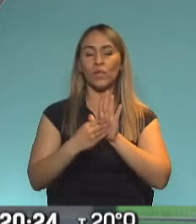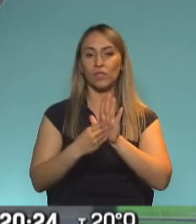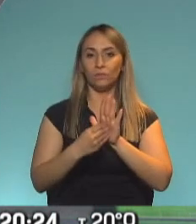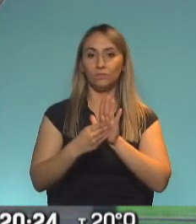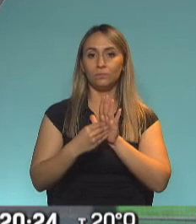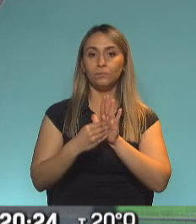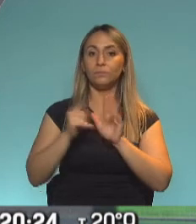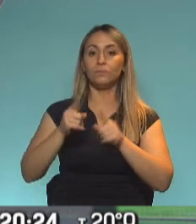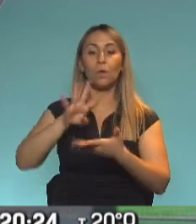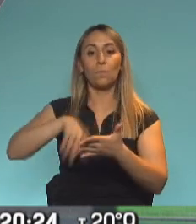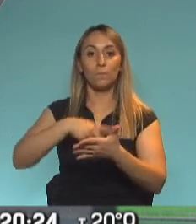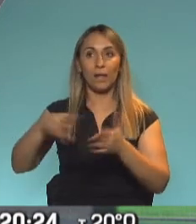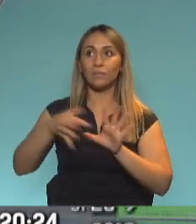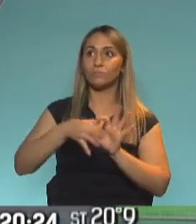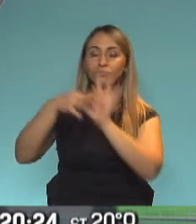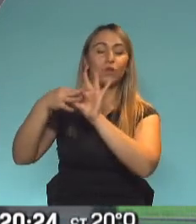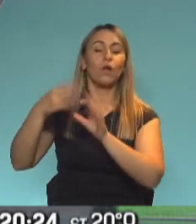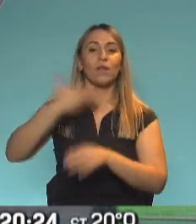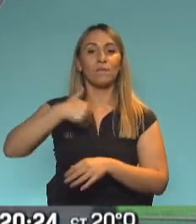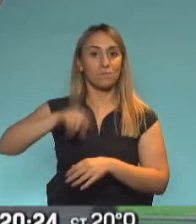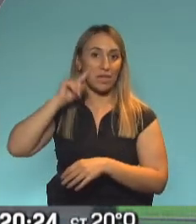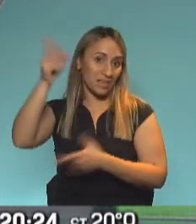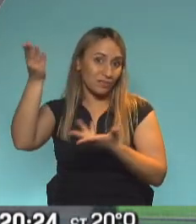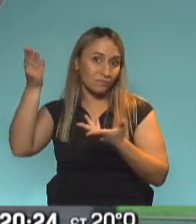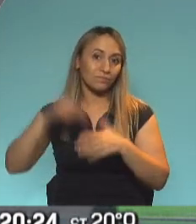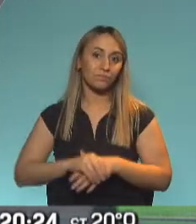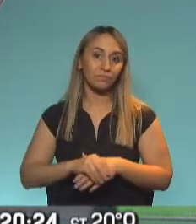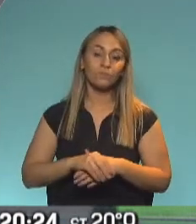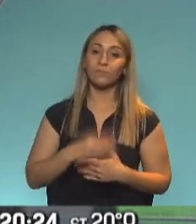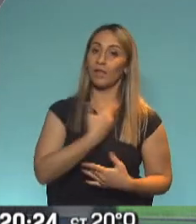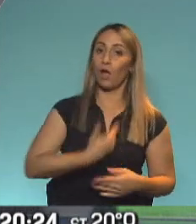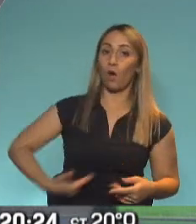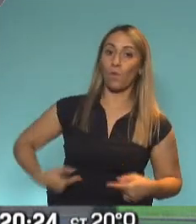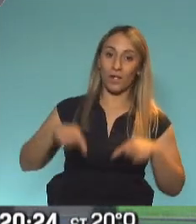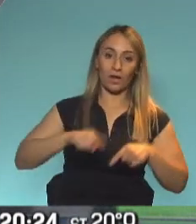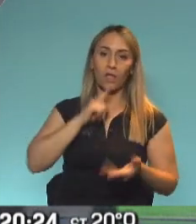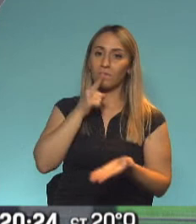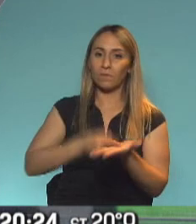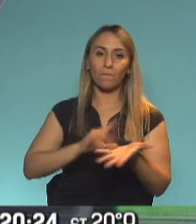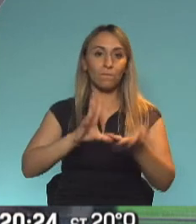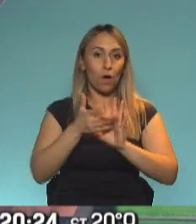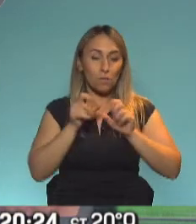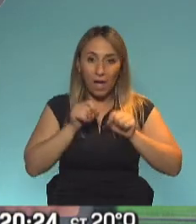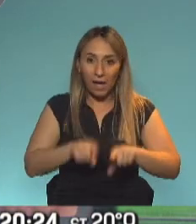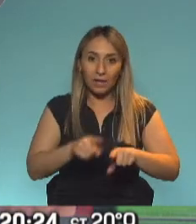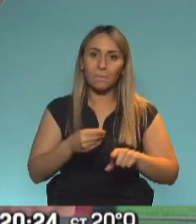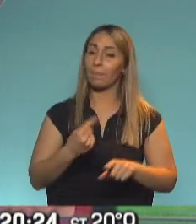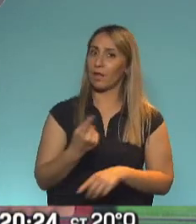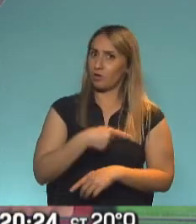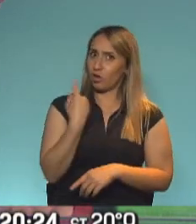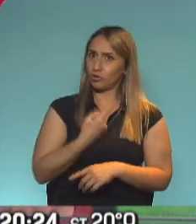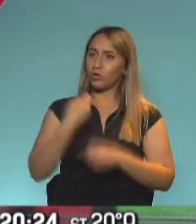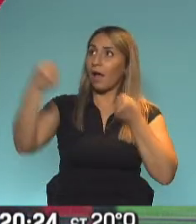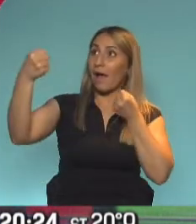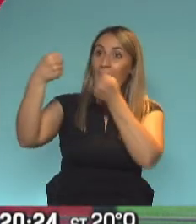este programa con el Fondo Monetario. ¿Por qué? Porque la política de este gobierno es: nosotros no vamos a hacer ningún acuerdo con el